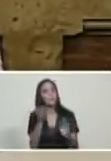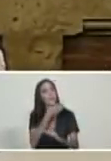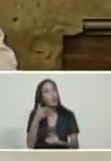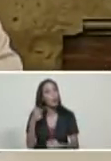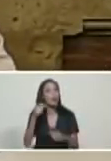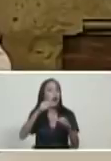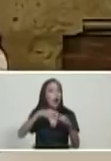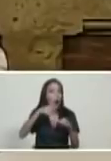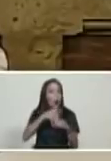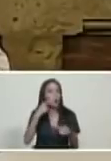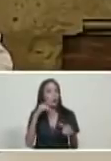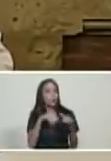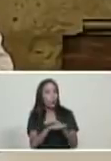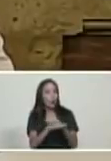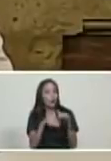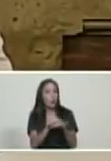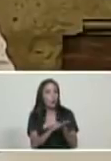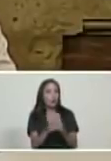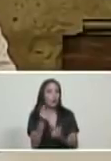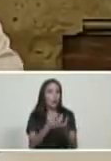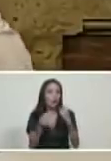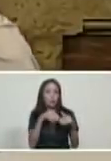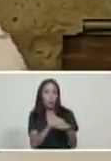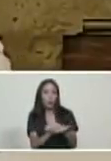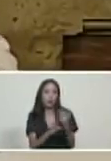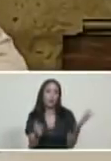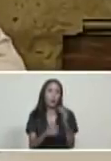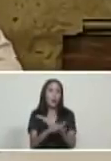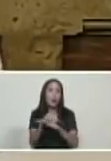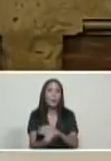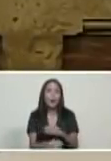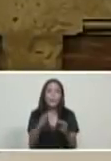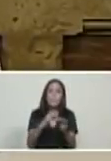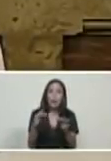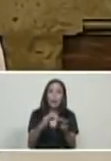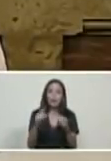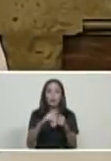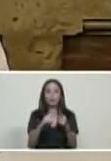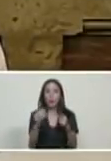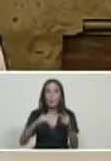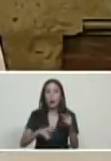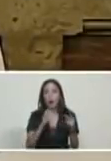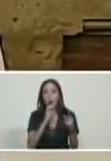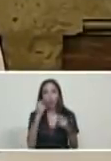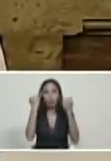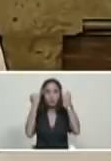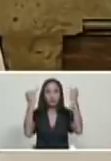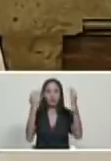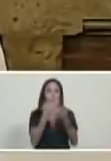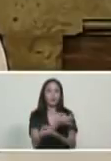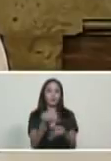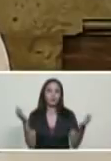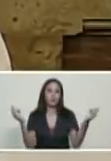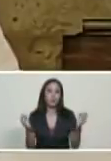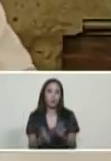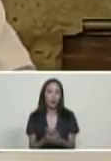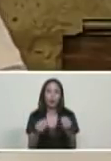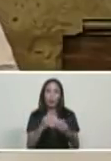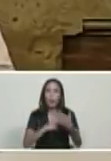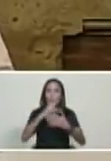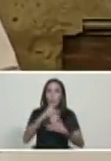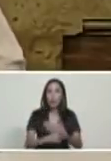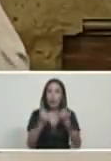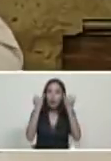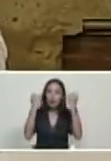su churupito, guardar sus reales en oro y en Petro. Es una genialidad del programa de recuperación